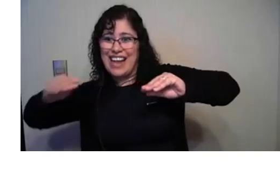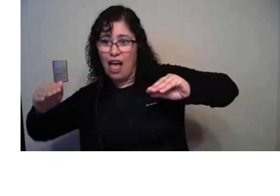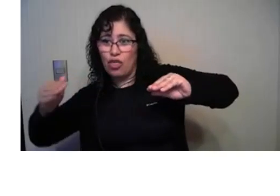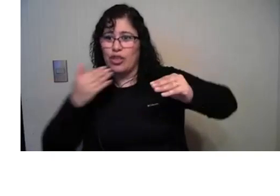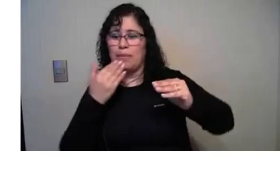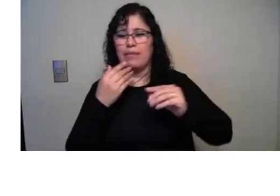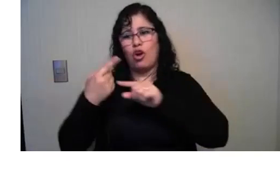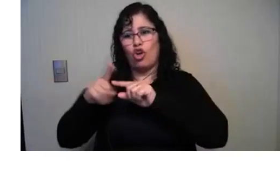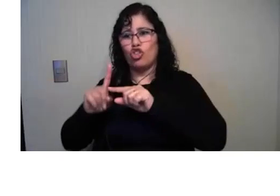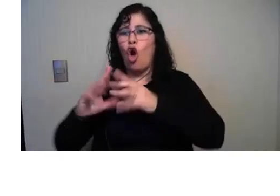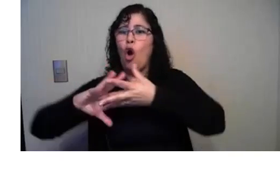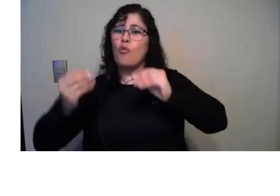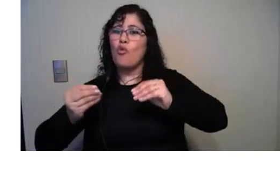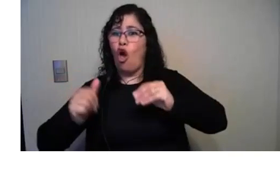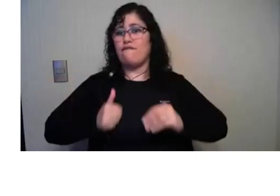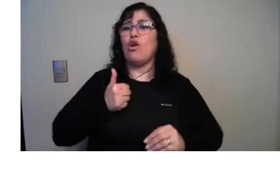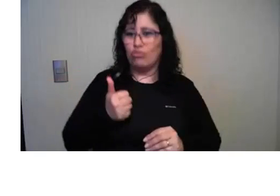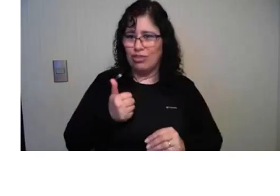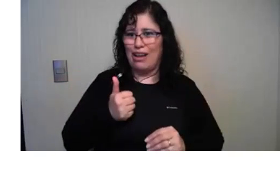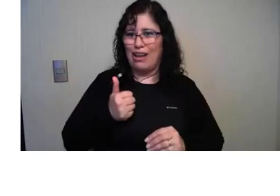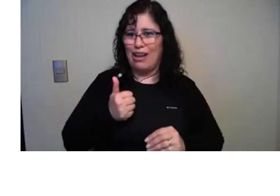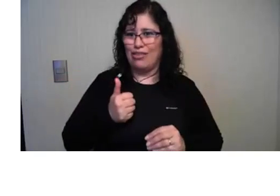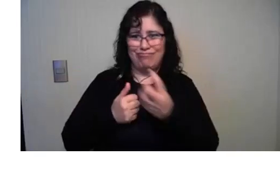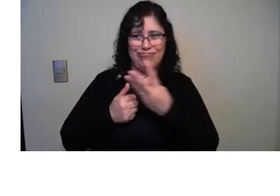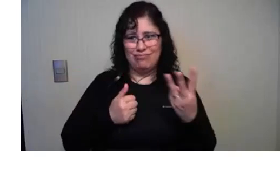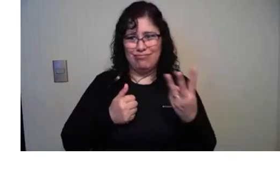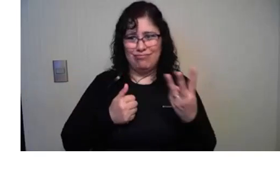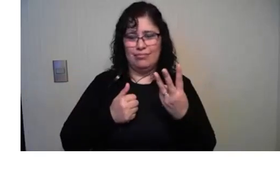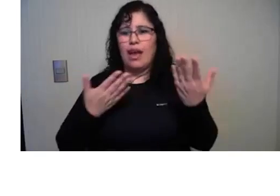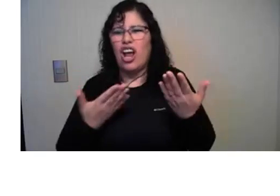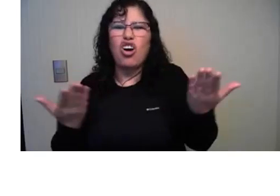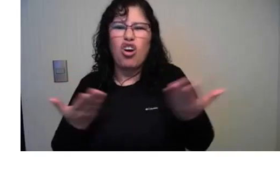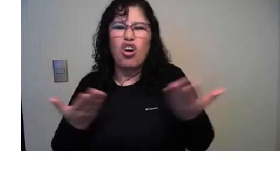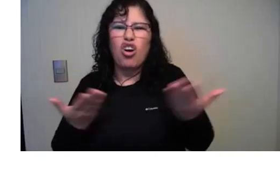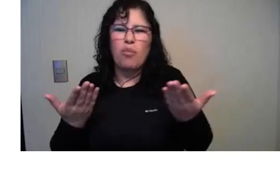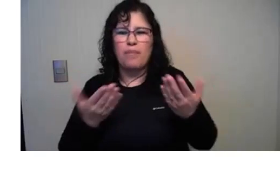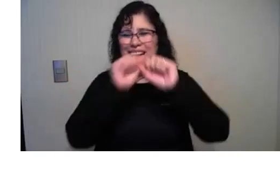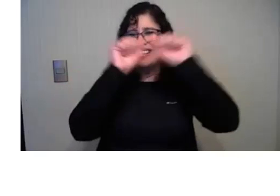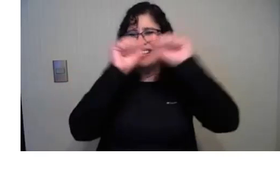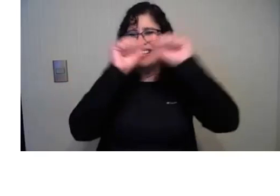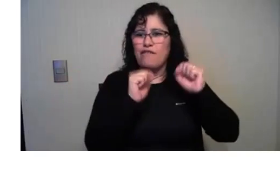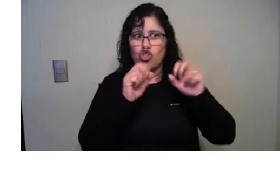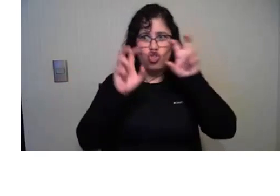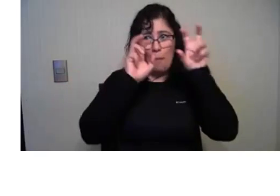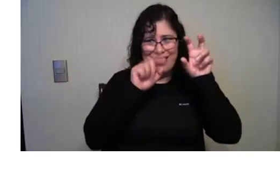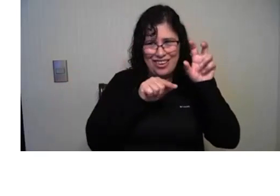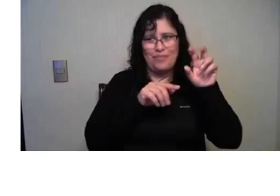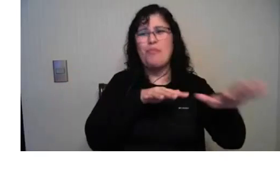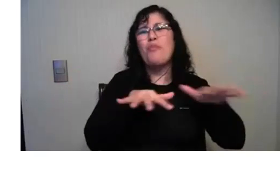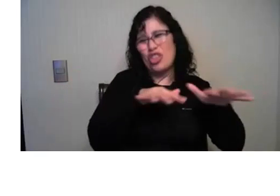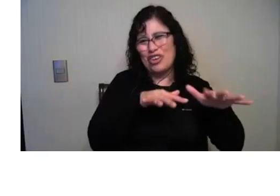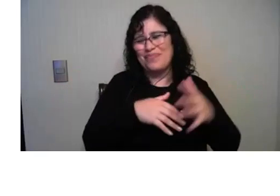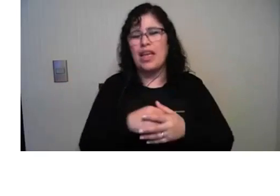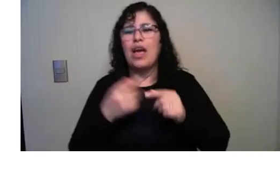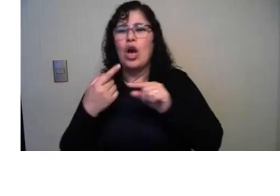músculo voluntario, a través del sistema nervioso somático. Pero tenemos otro sistema nervioso que no es voluntario, que es vegetativo, y que se